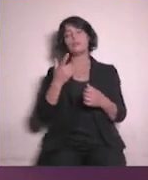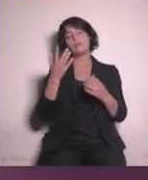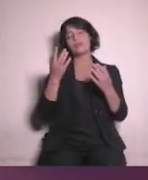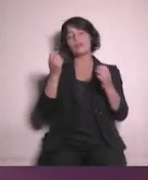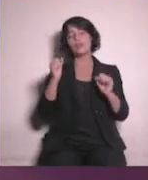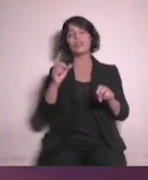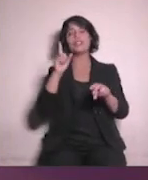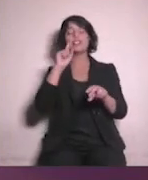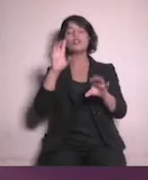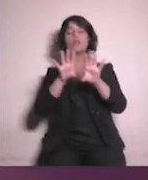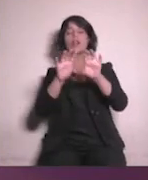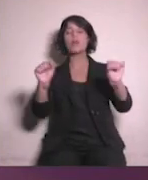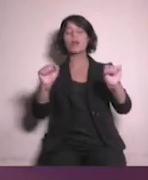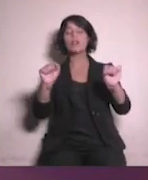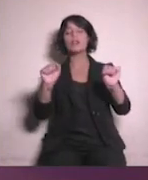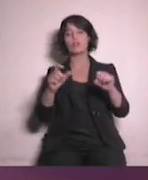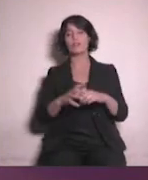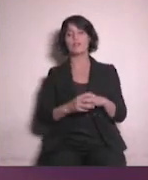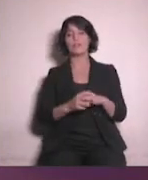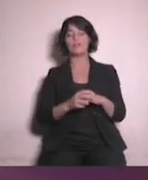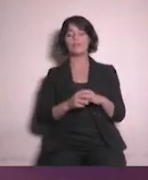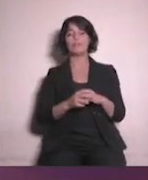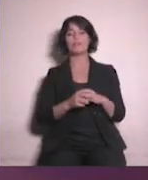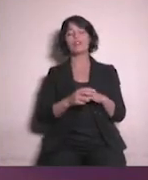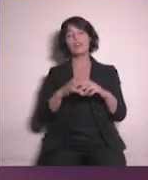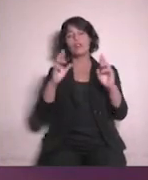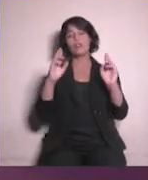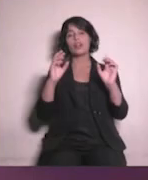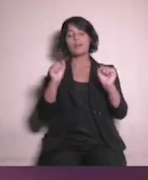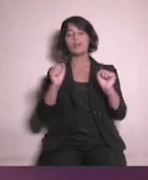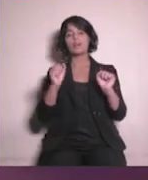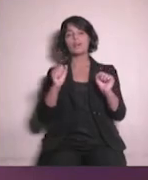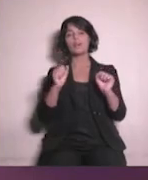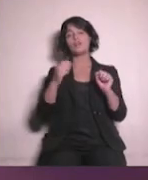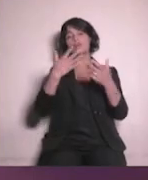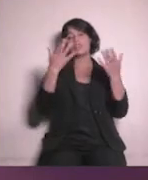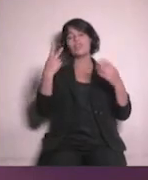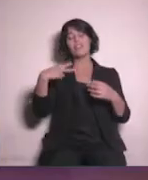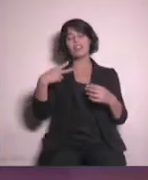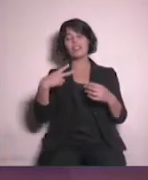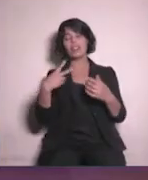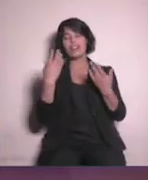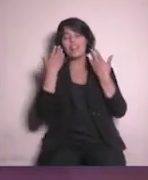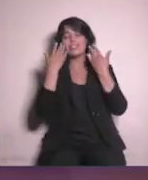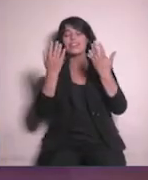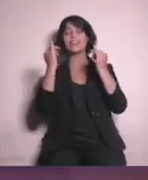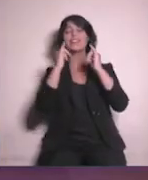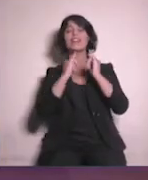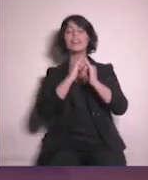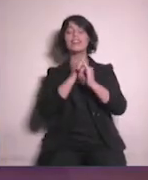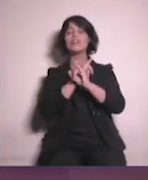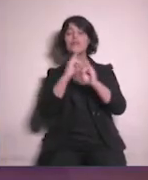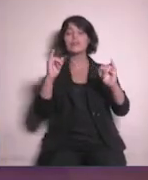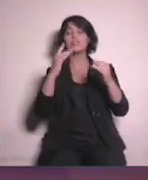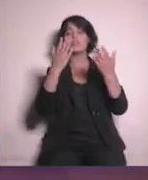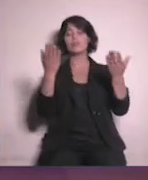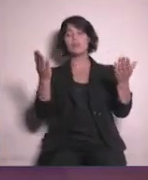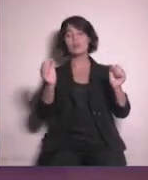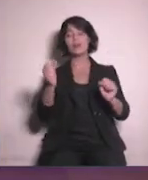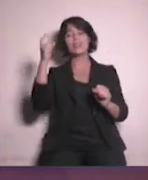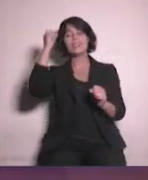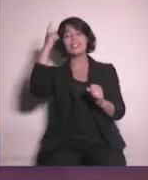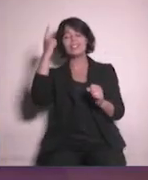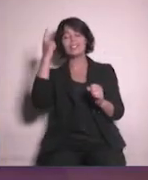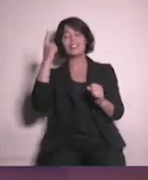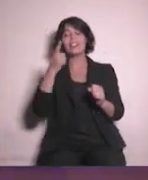nacional. Espero que valoren esta entrega de información y que la instancia sea de utilidad para comprender el ámbito de